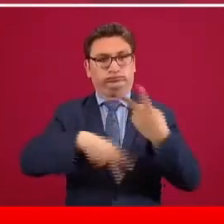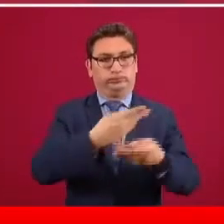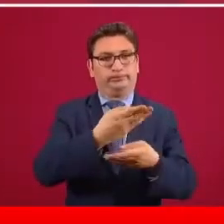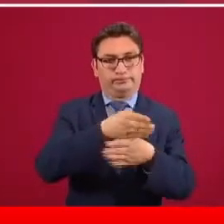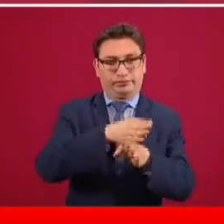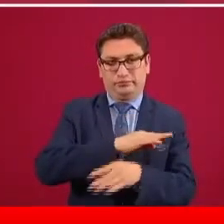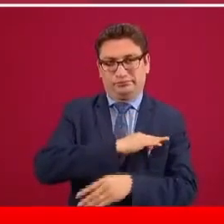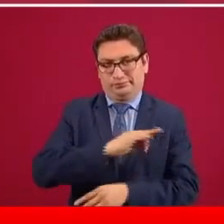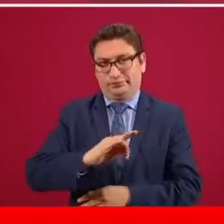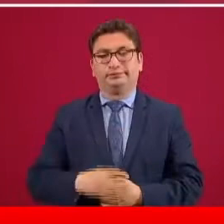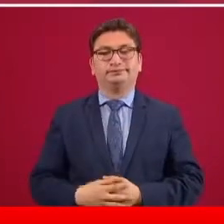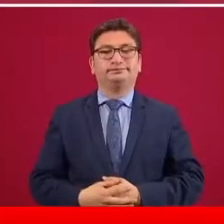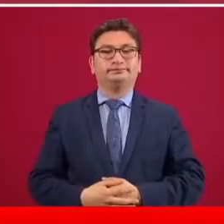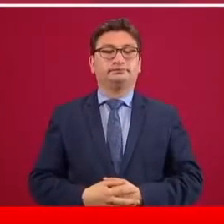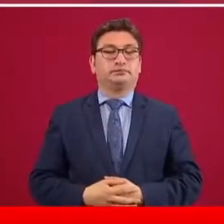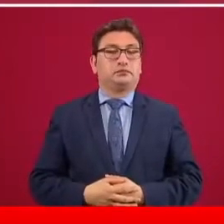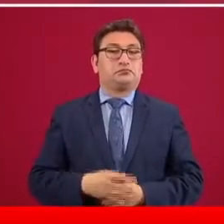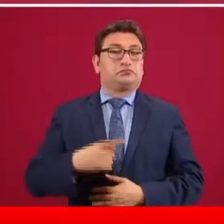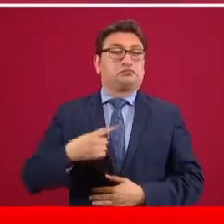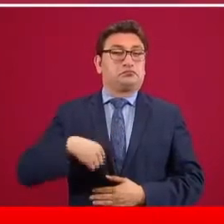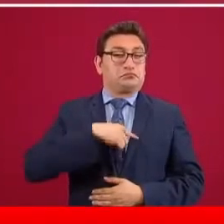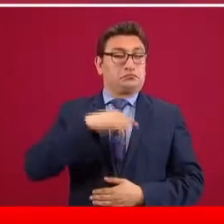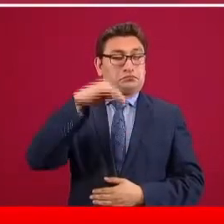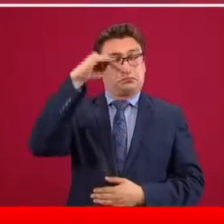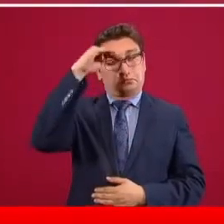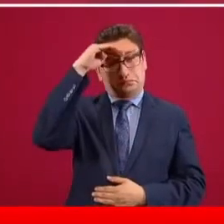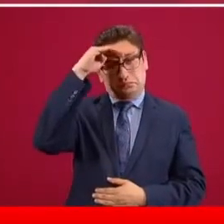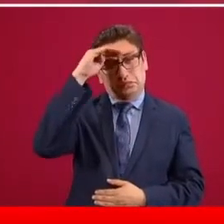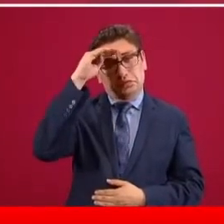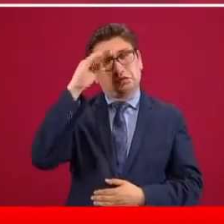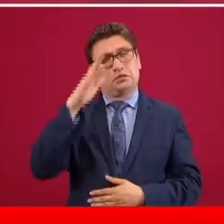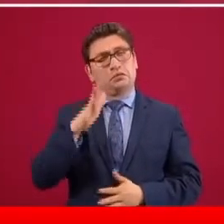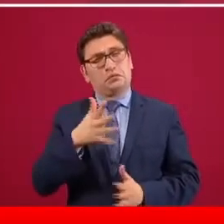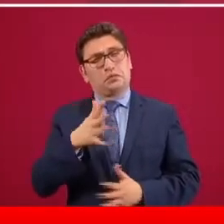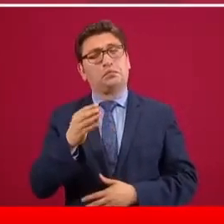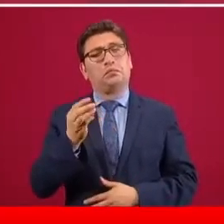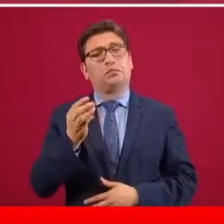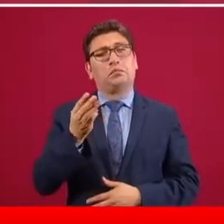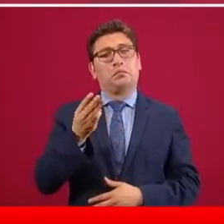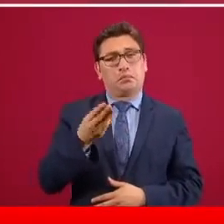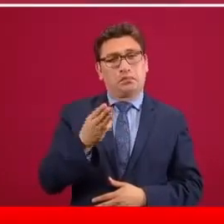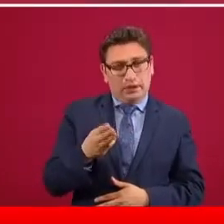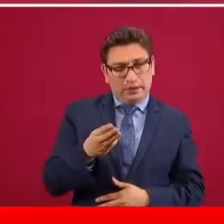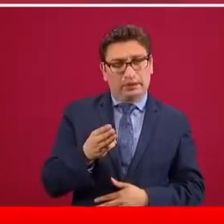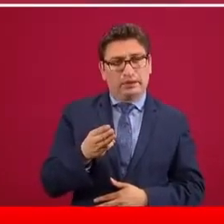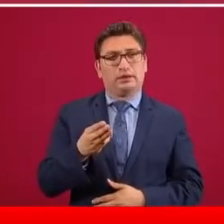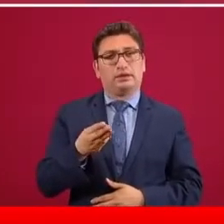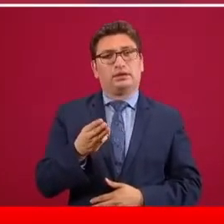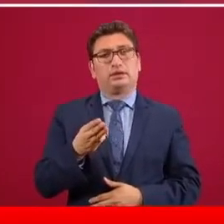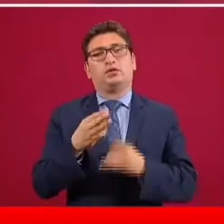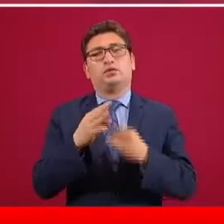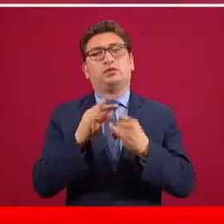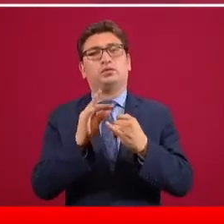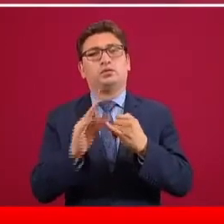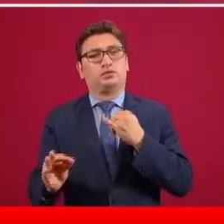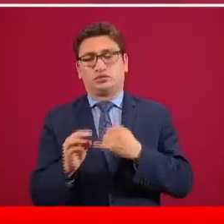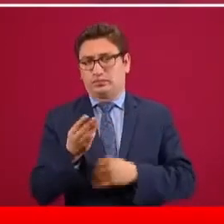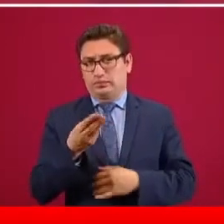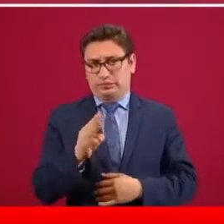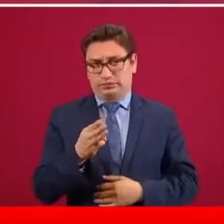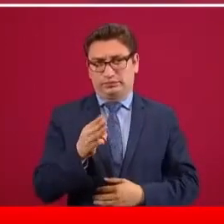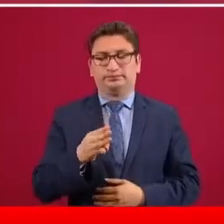que en mayo a más tardar a finales de mayo